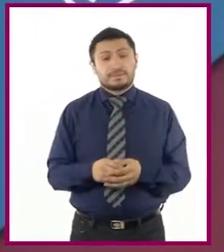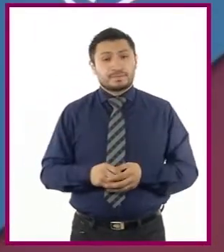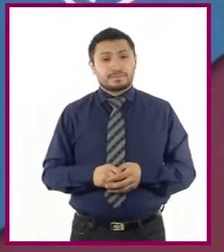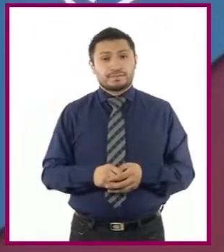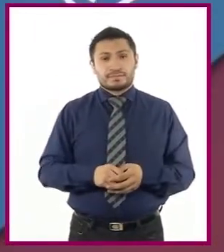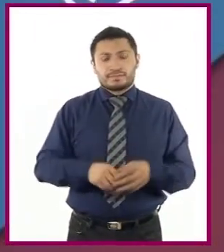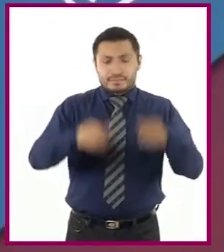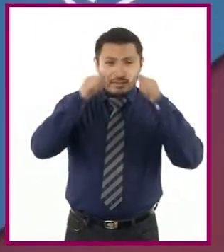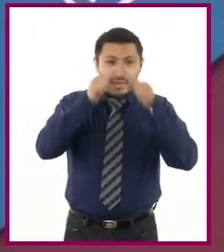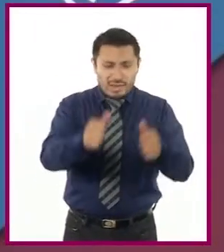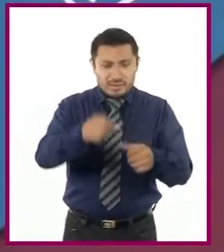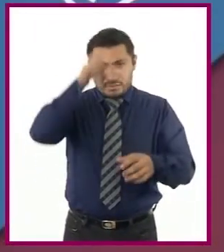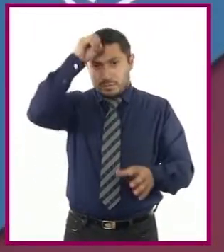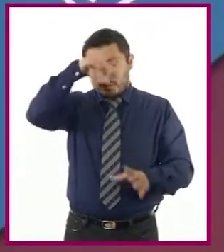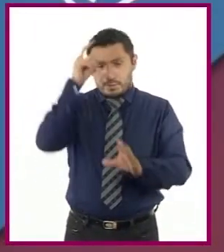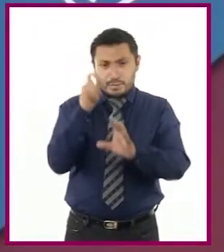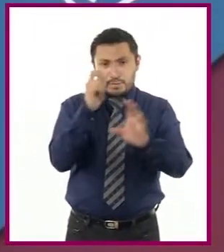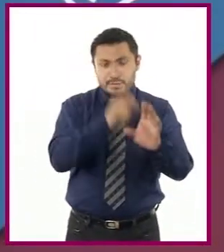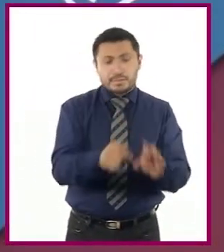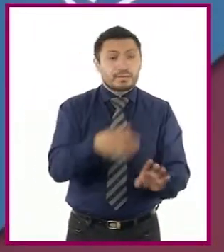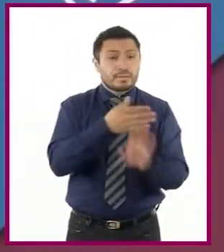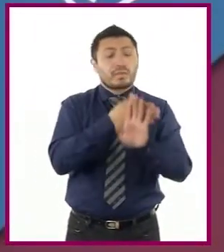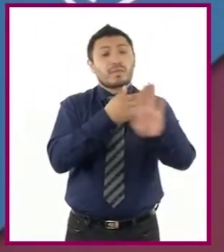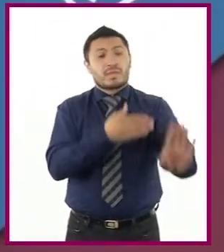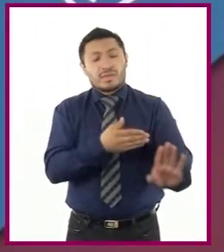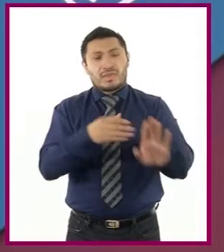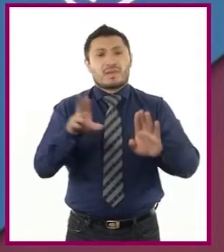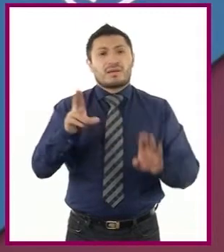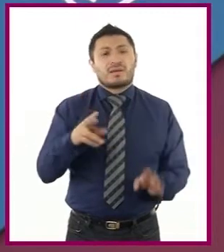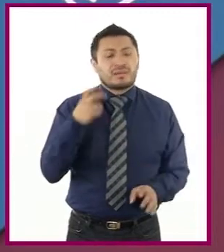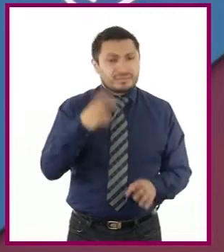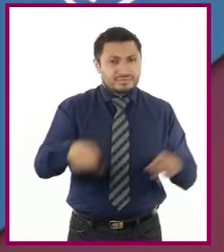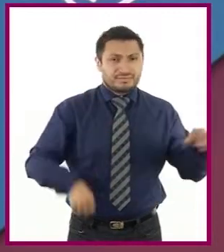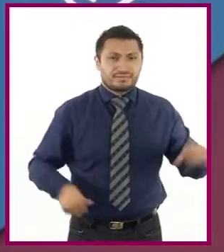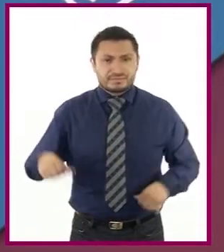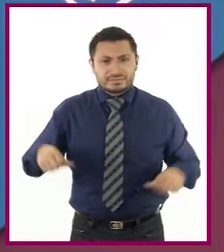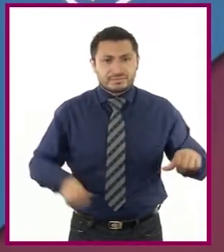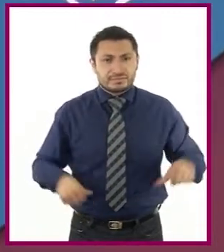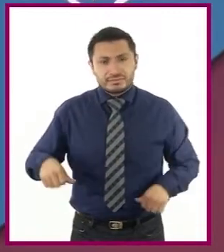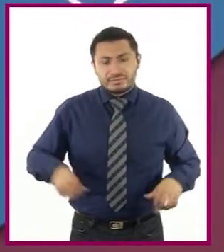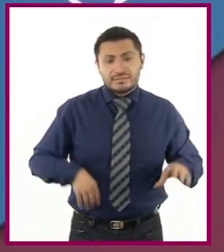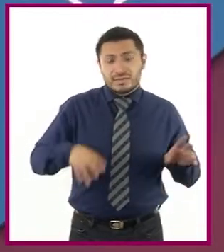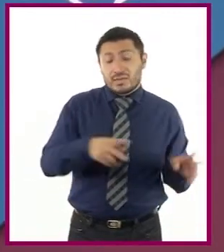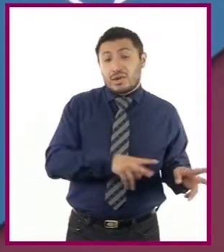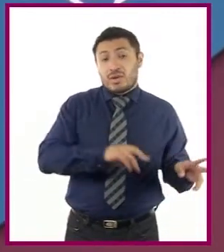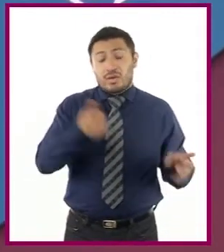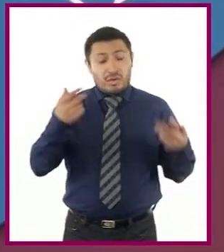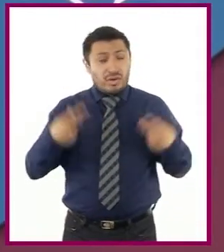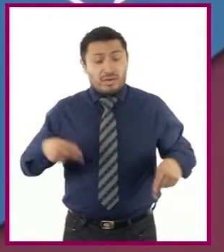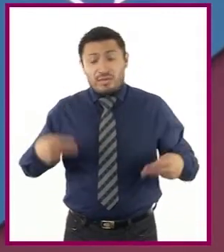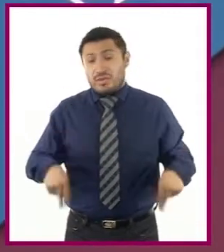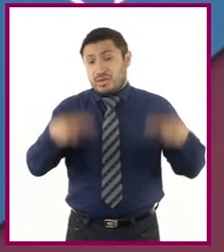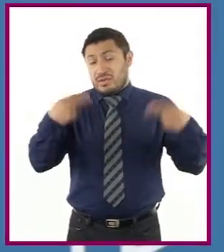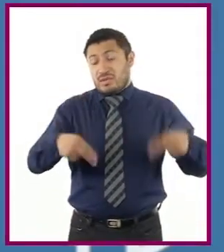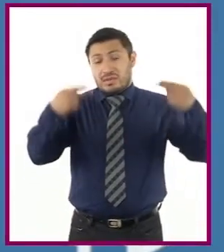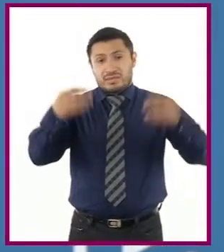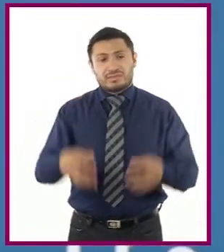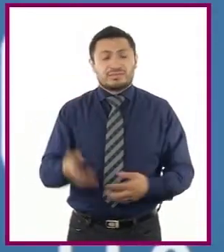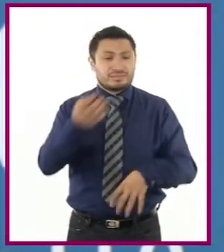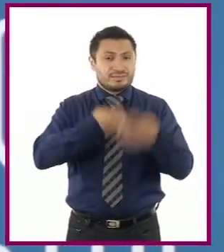su atención en la minería, evitando la monopolización de esta actividad en manos de grandes comerciantes y